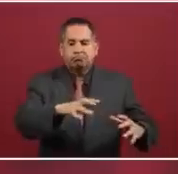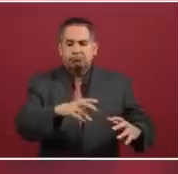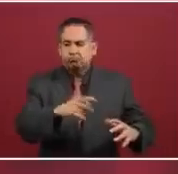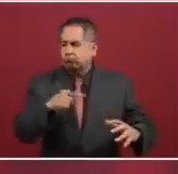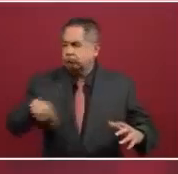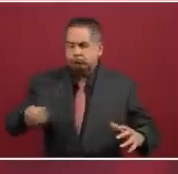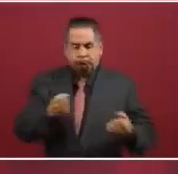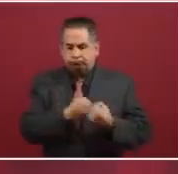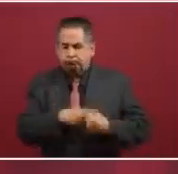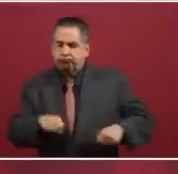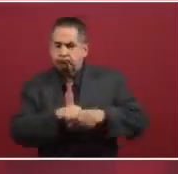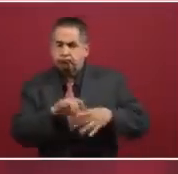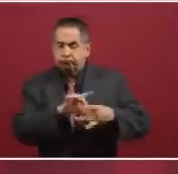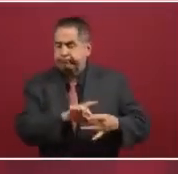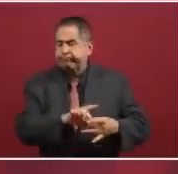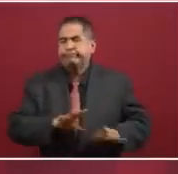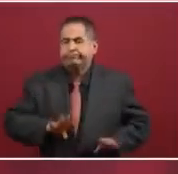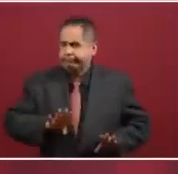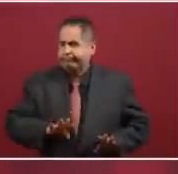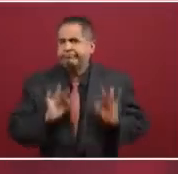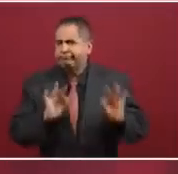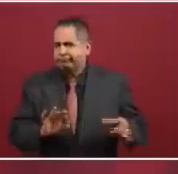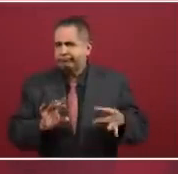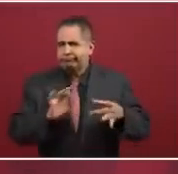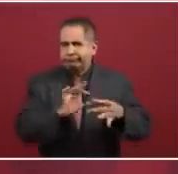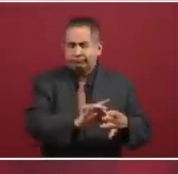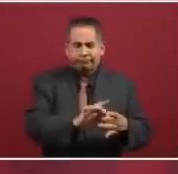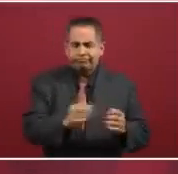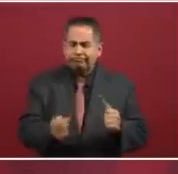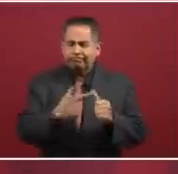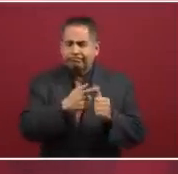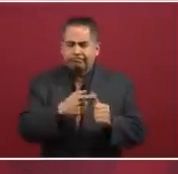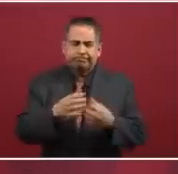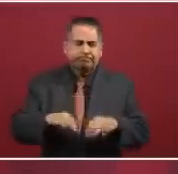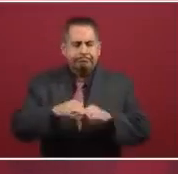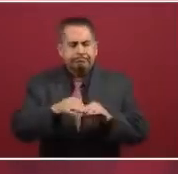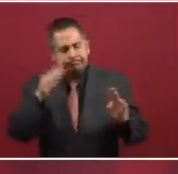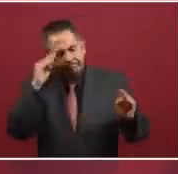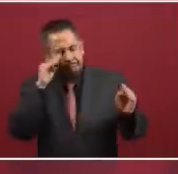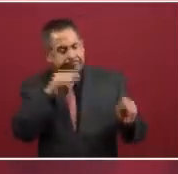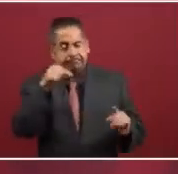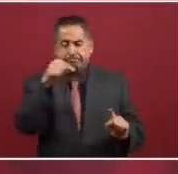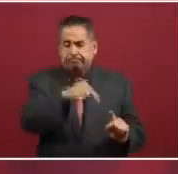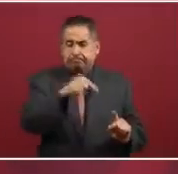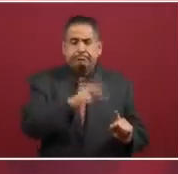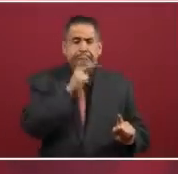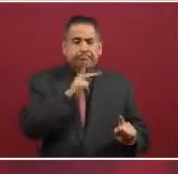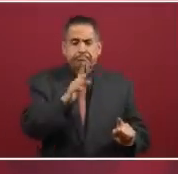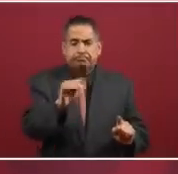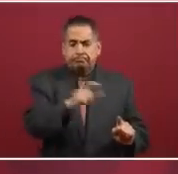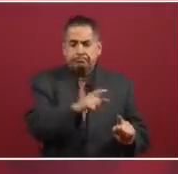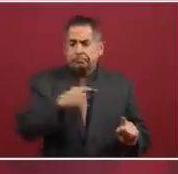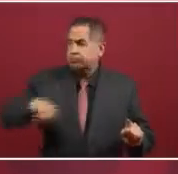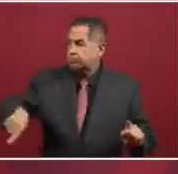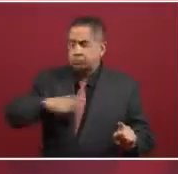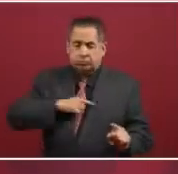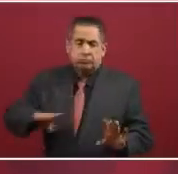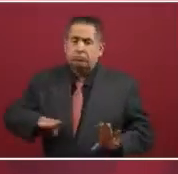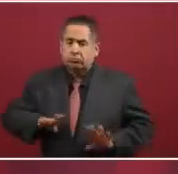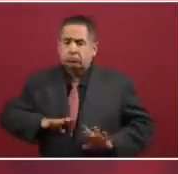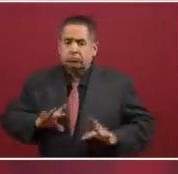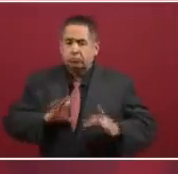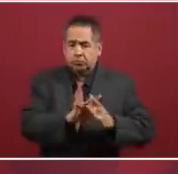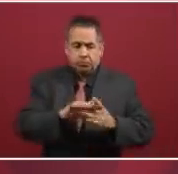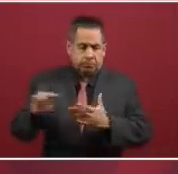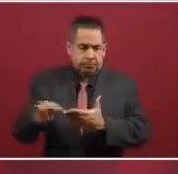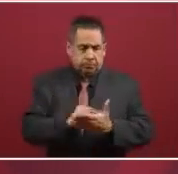socio clave estratégico y es una prioridad de primer orden para todos nosotros. Y